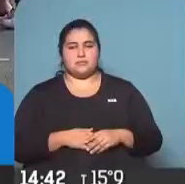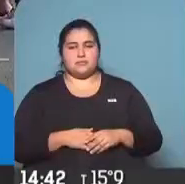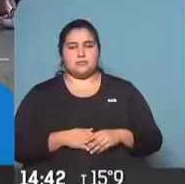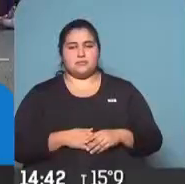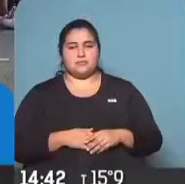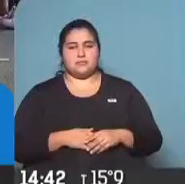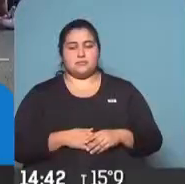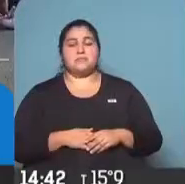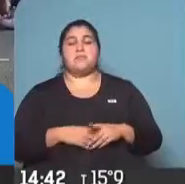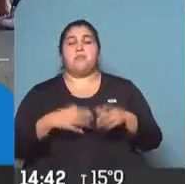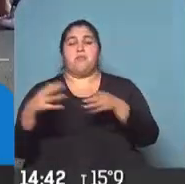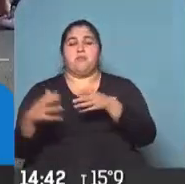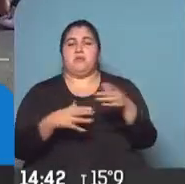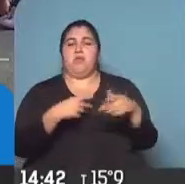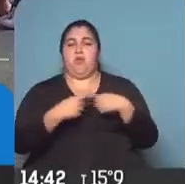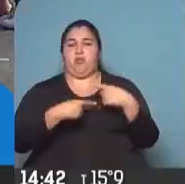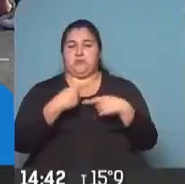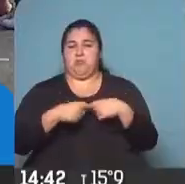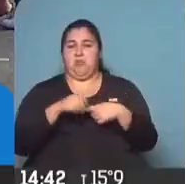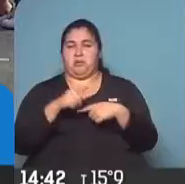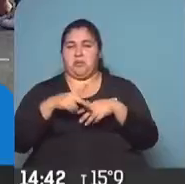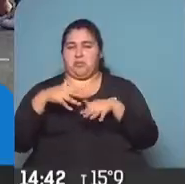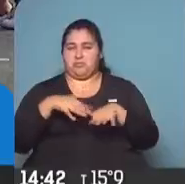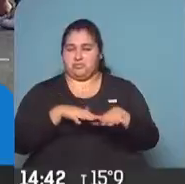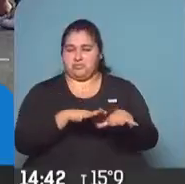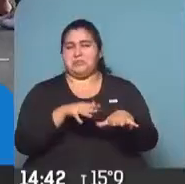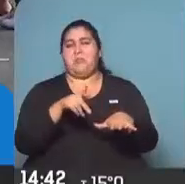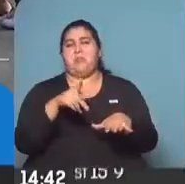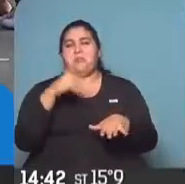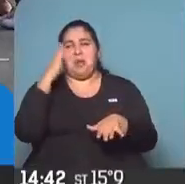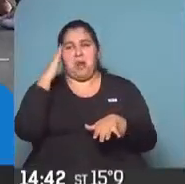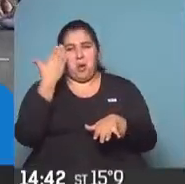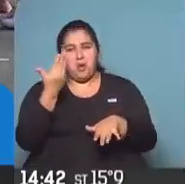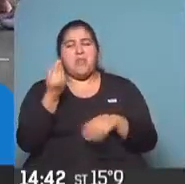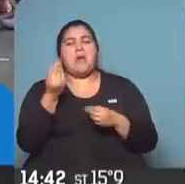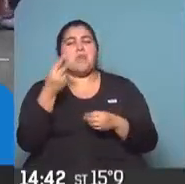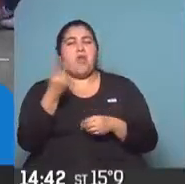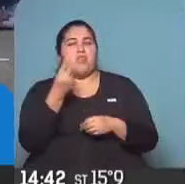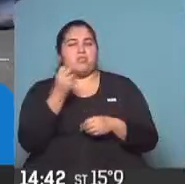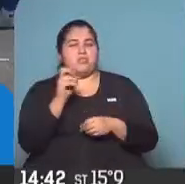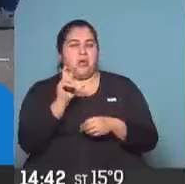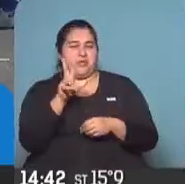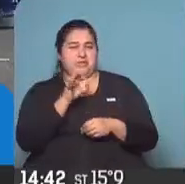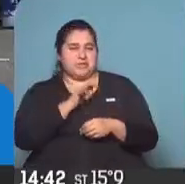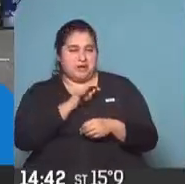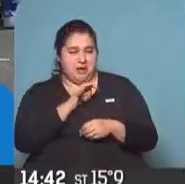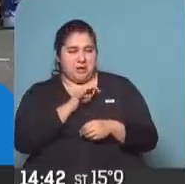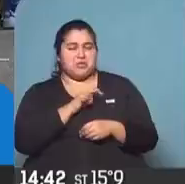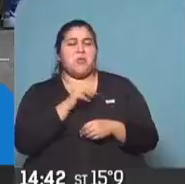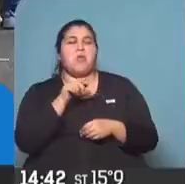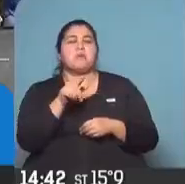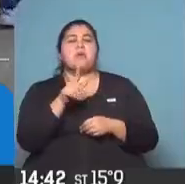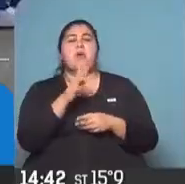y continuamos con su puesto con esta distinta conmemorativo a los 203 amigos de la